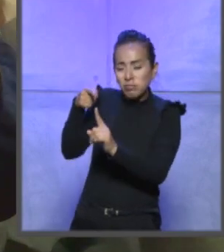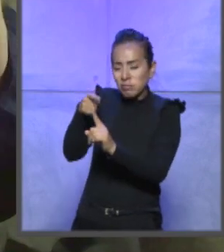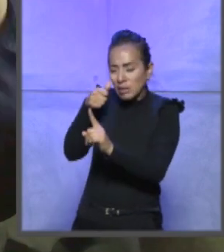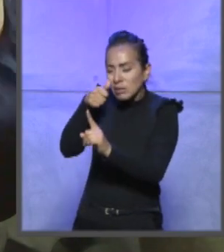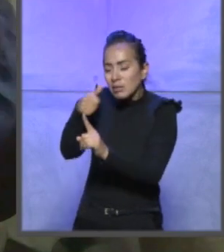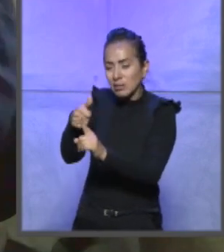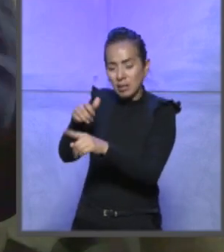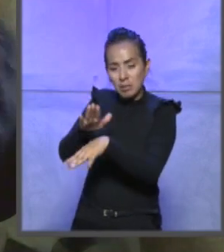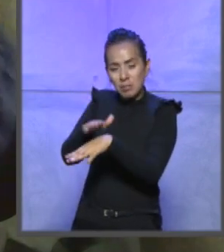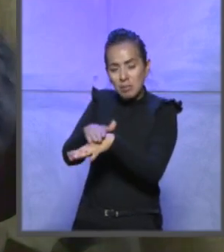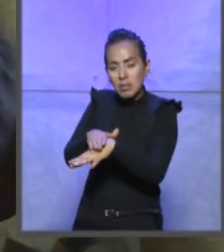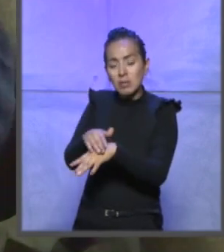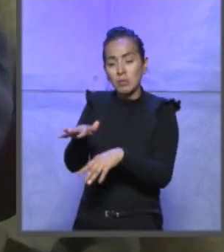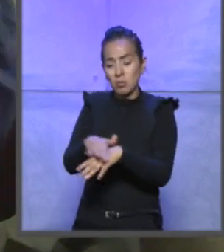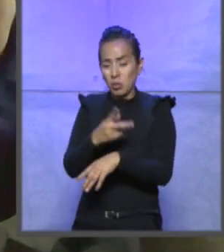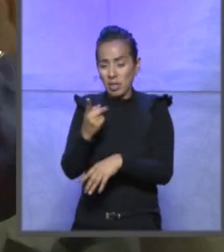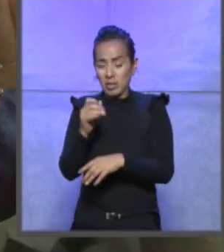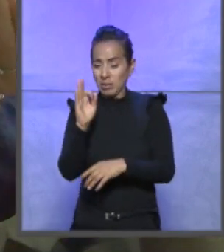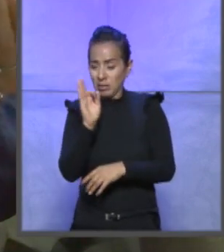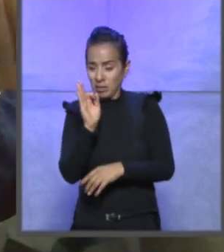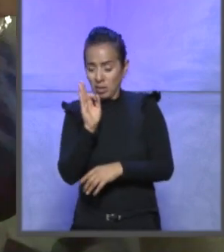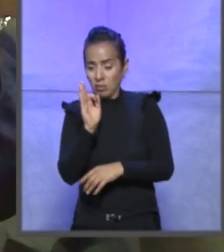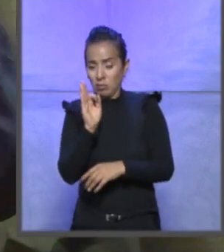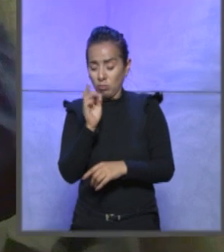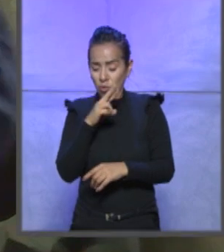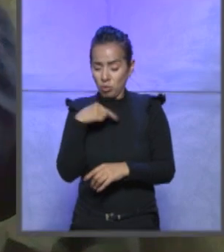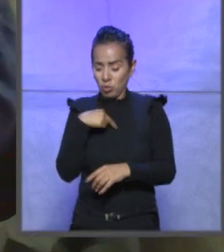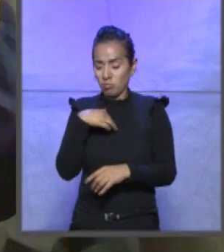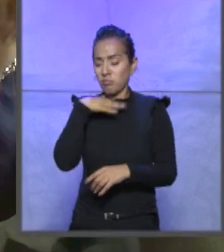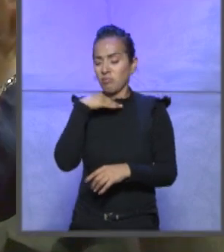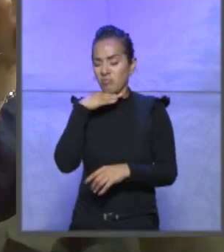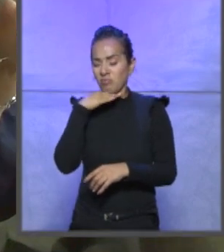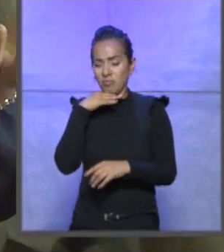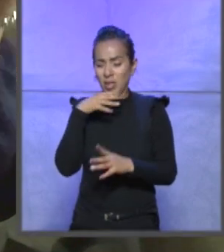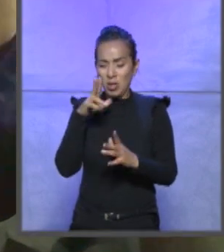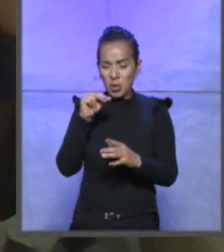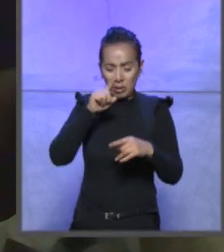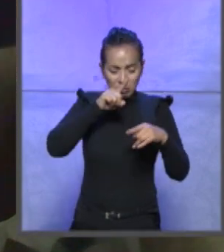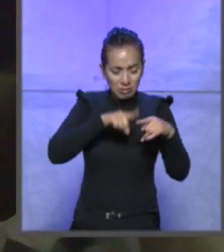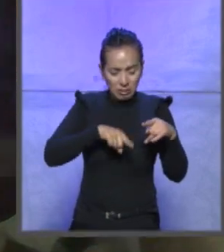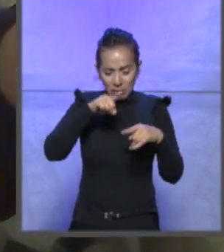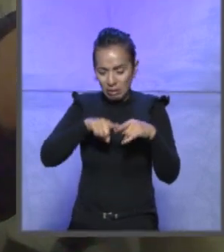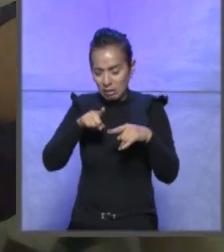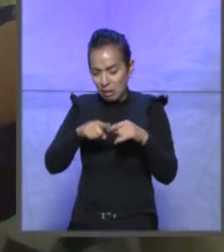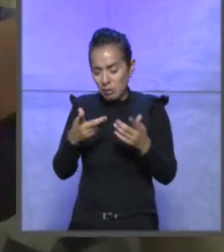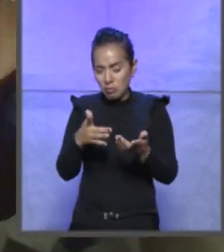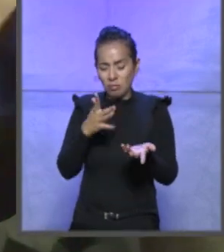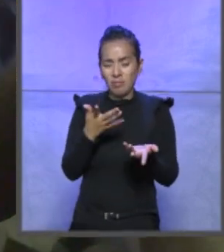rojos, porque si nosotros no combatimos estas formas de tratar de